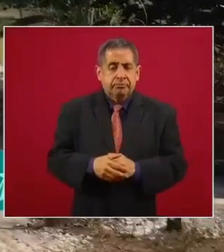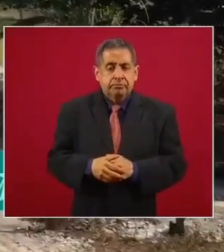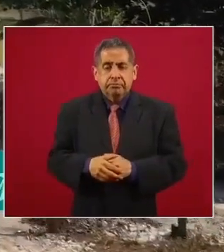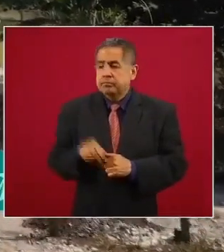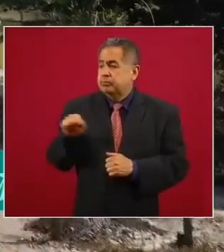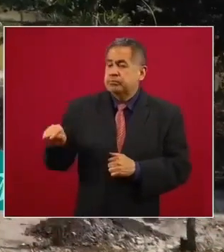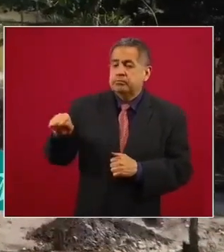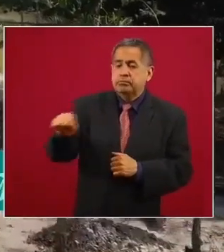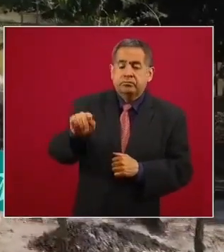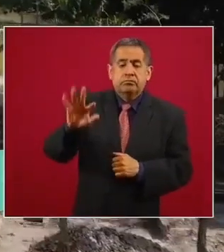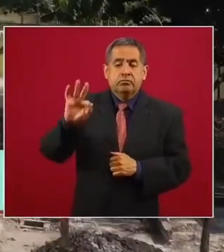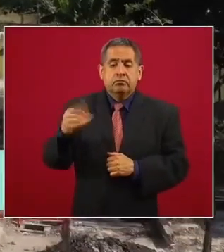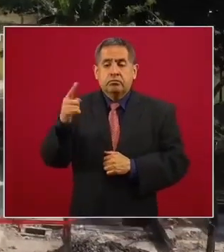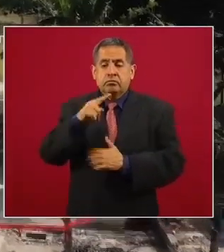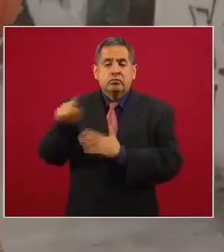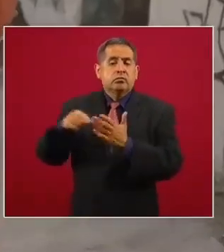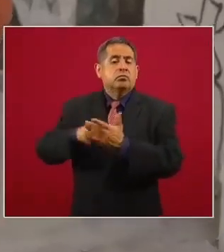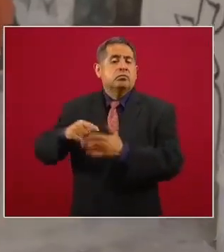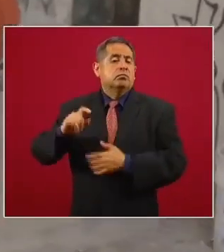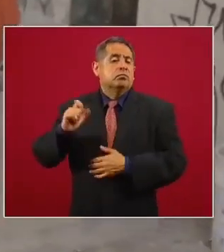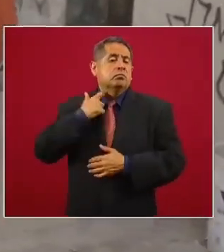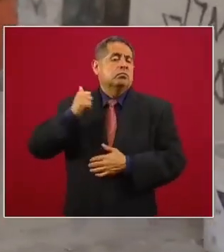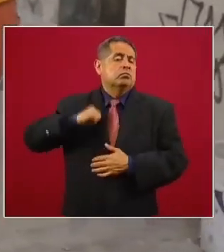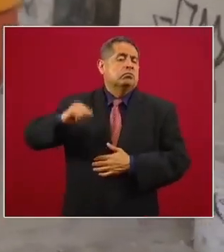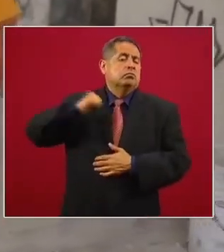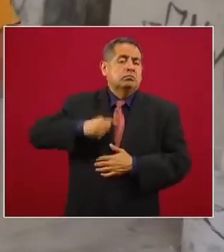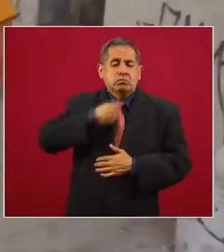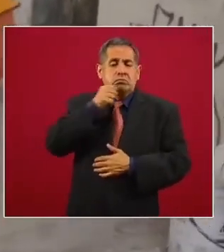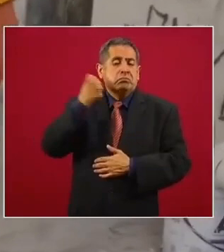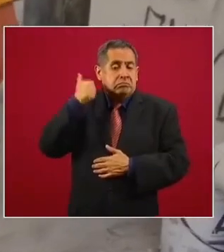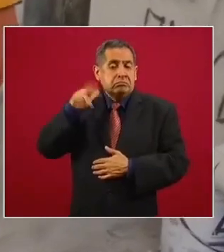rehabilitación de 42 estaciones antiguas,